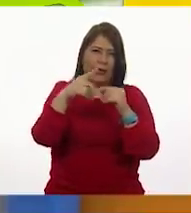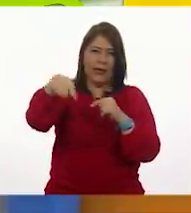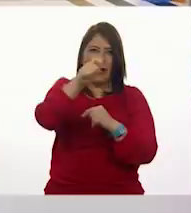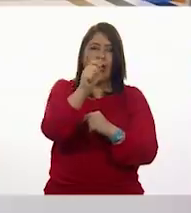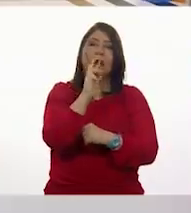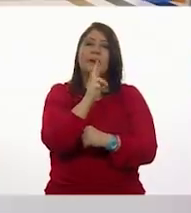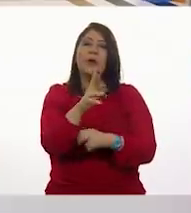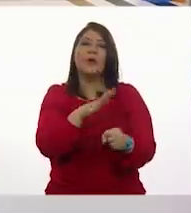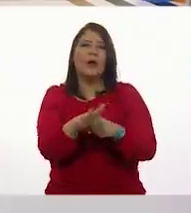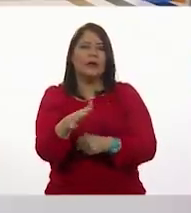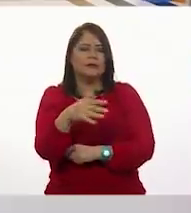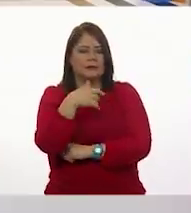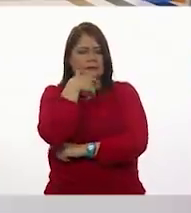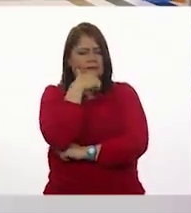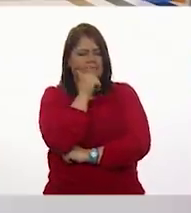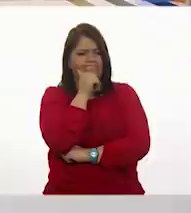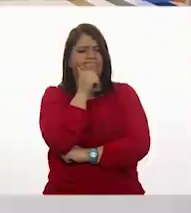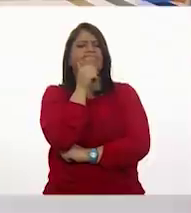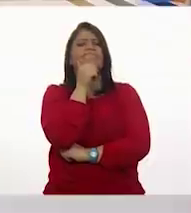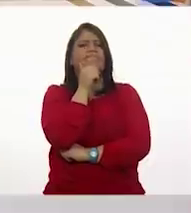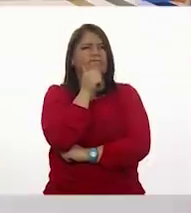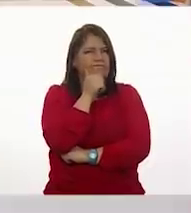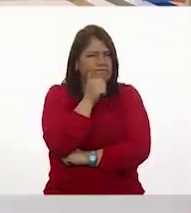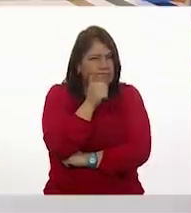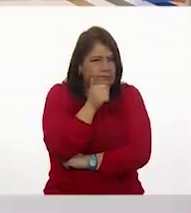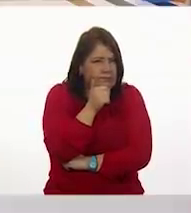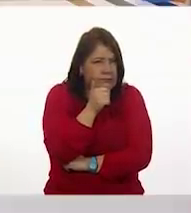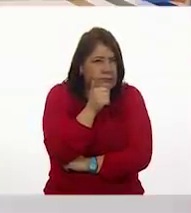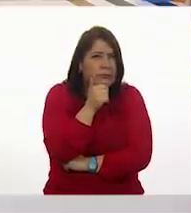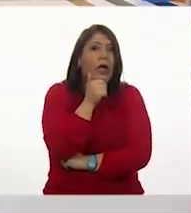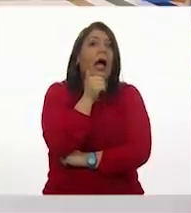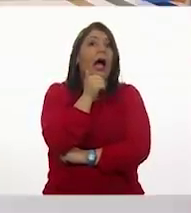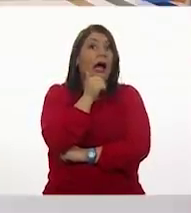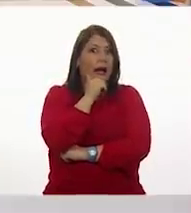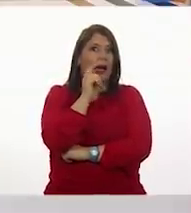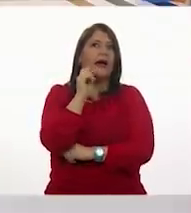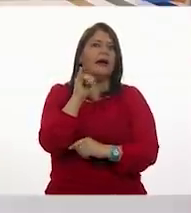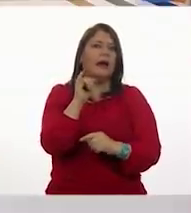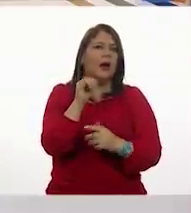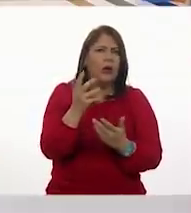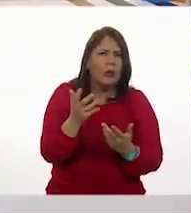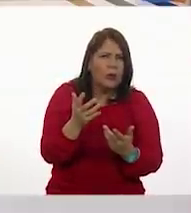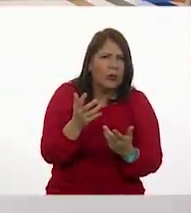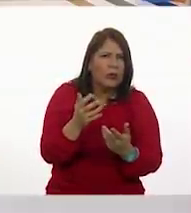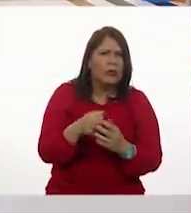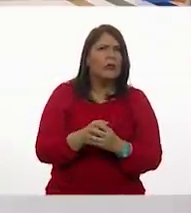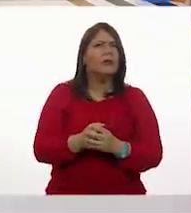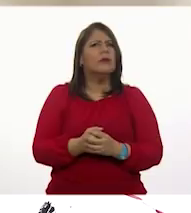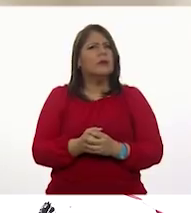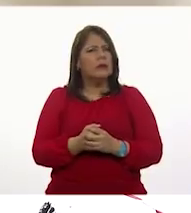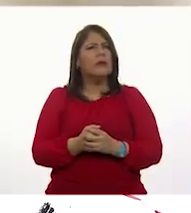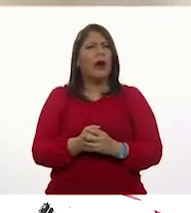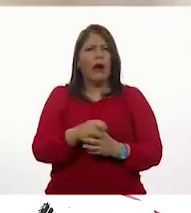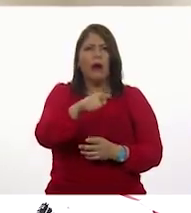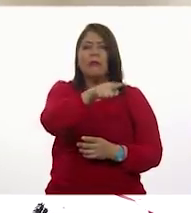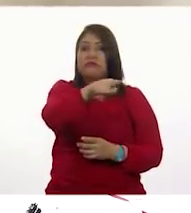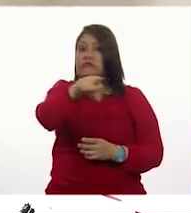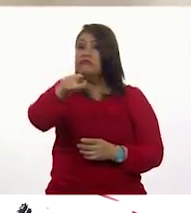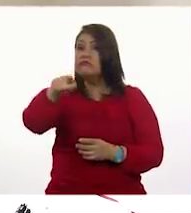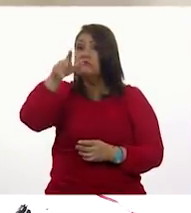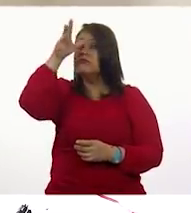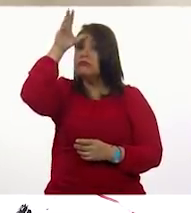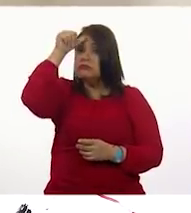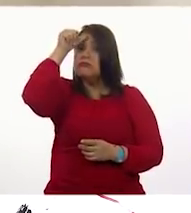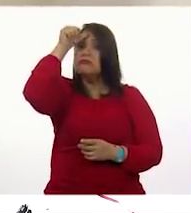responder. A ver, ¿qué? Ajá. ¿Y ustedes? Oh. ¿Todos están de acuerdo?